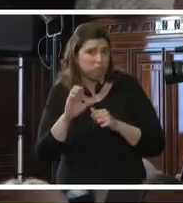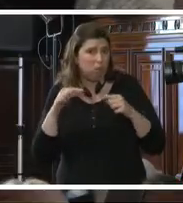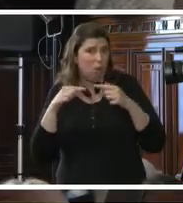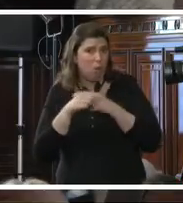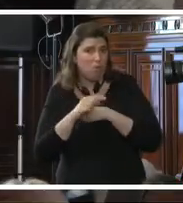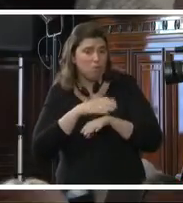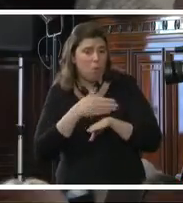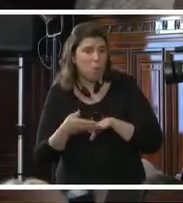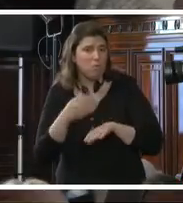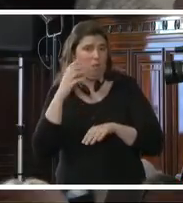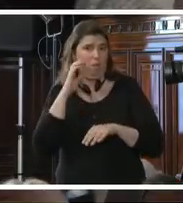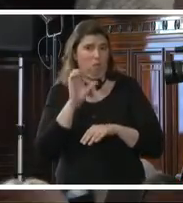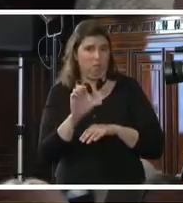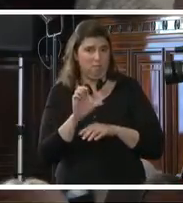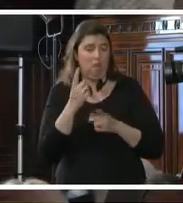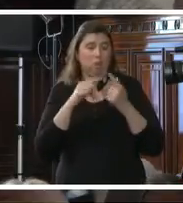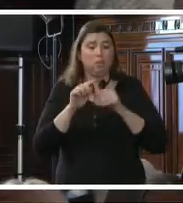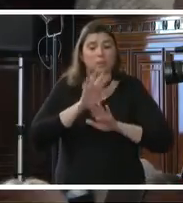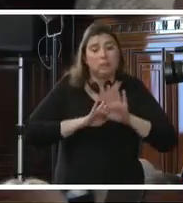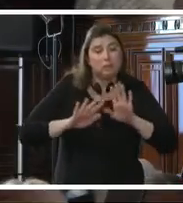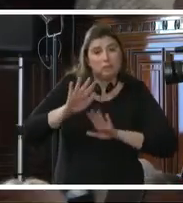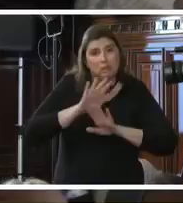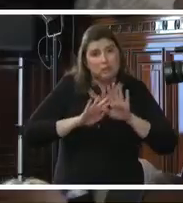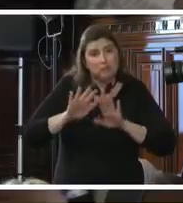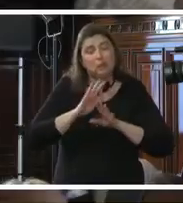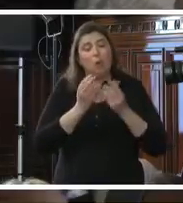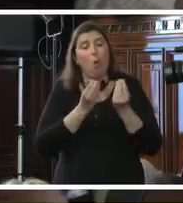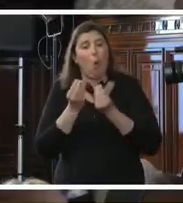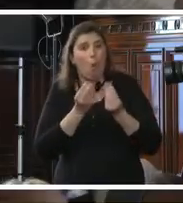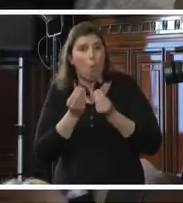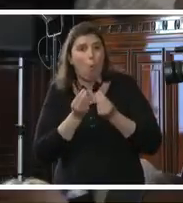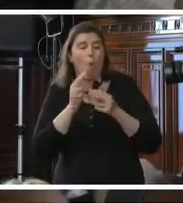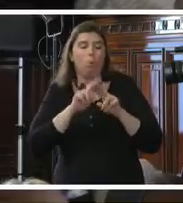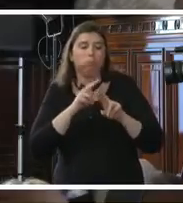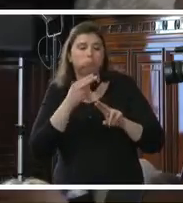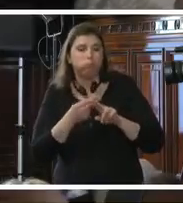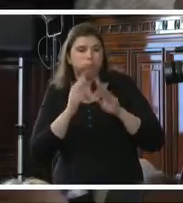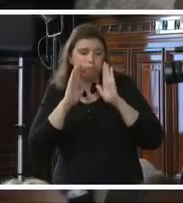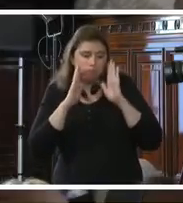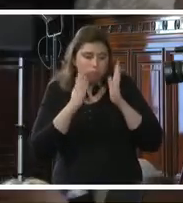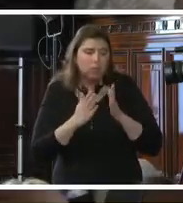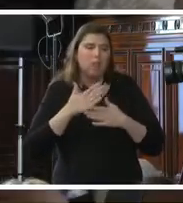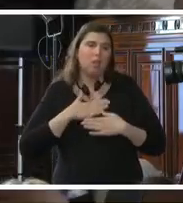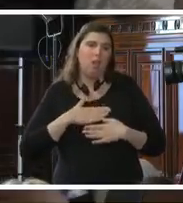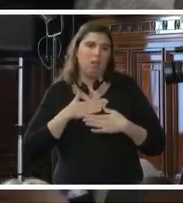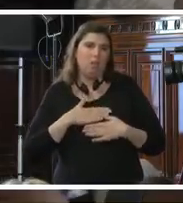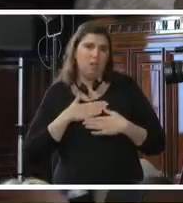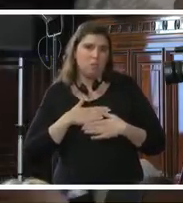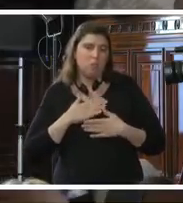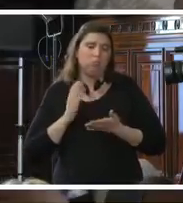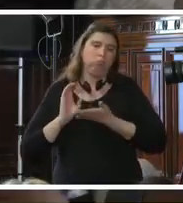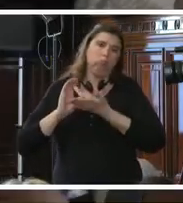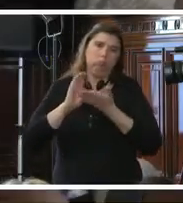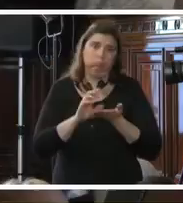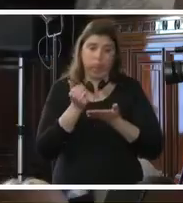delito. La reparación comprende medidas de restitución, rehabilitación, satisfacción, indemnización